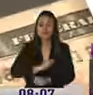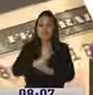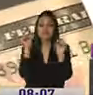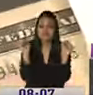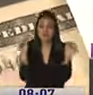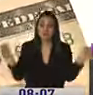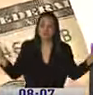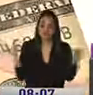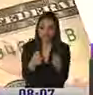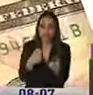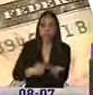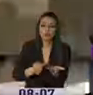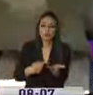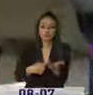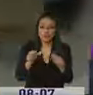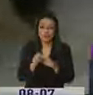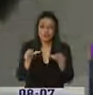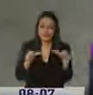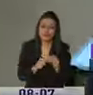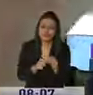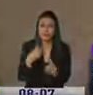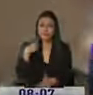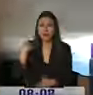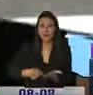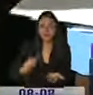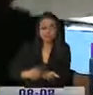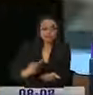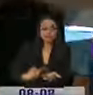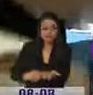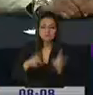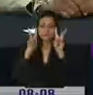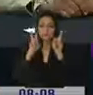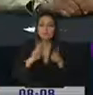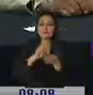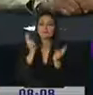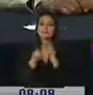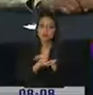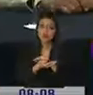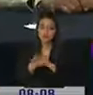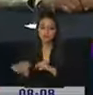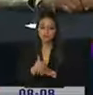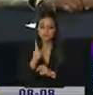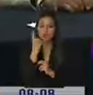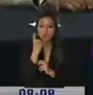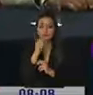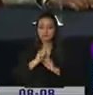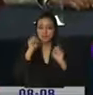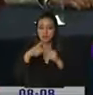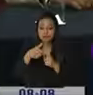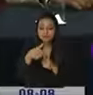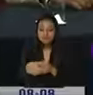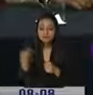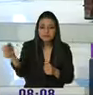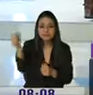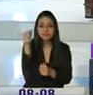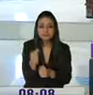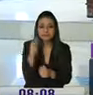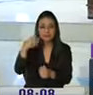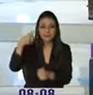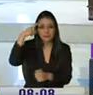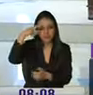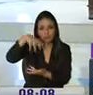de los integrantes del fideicomiso con el fin de analizar el tema de las reformas. También a las 11:30 habrá una reunión entre representantes de los